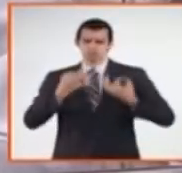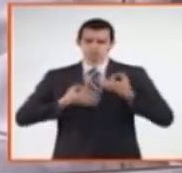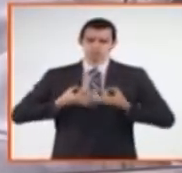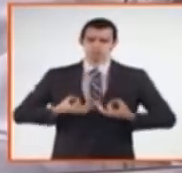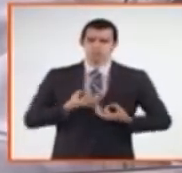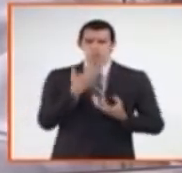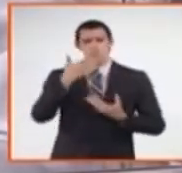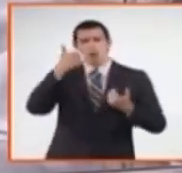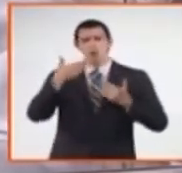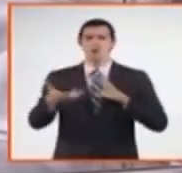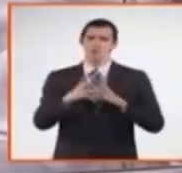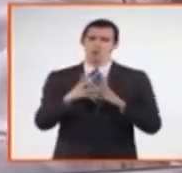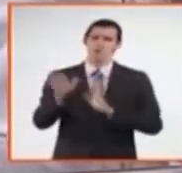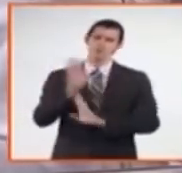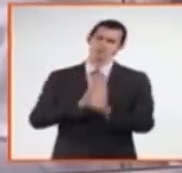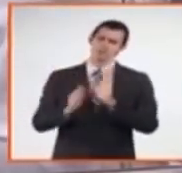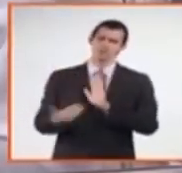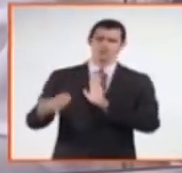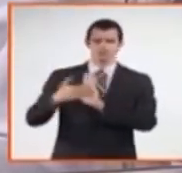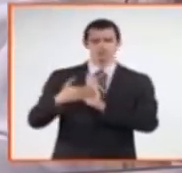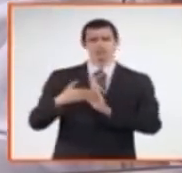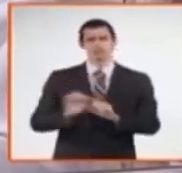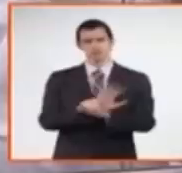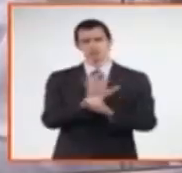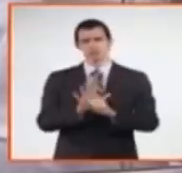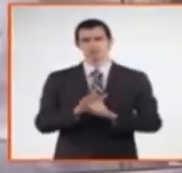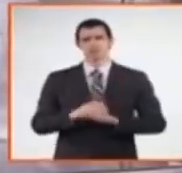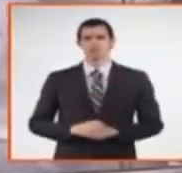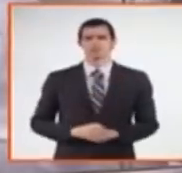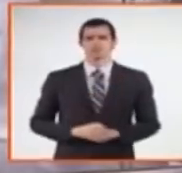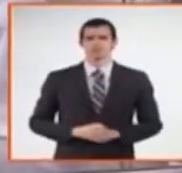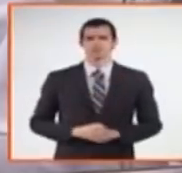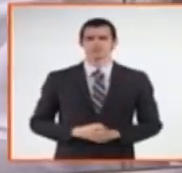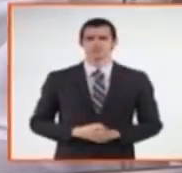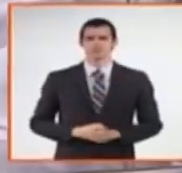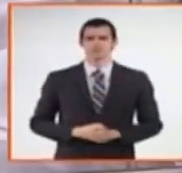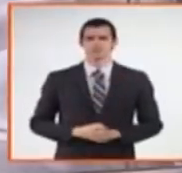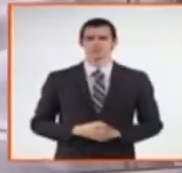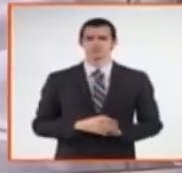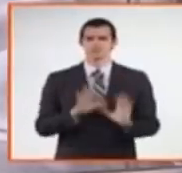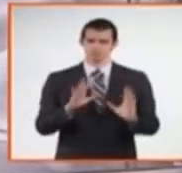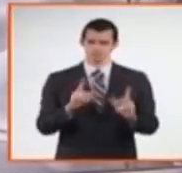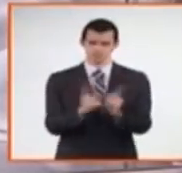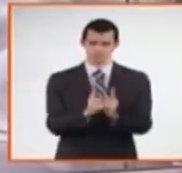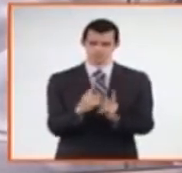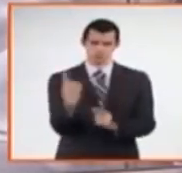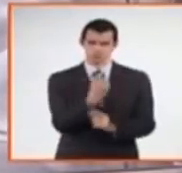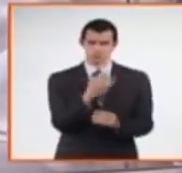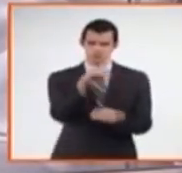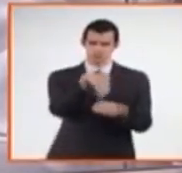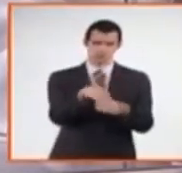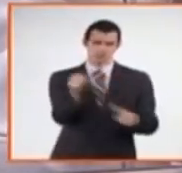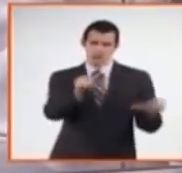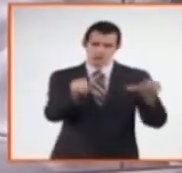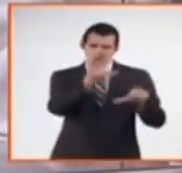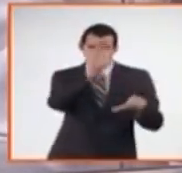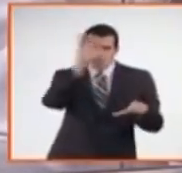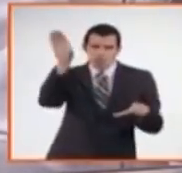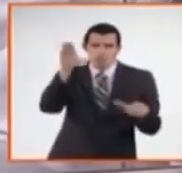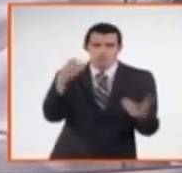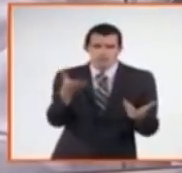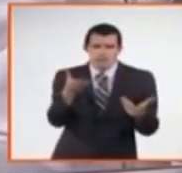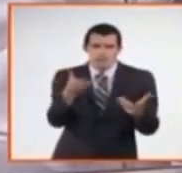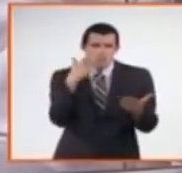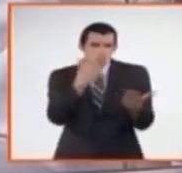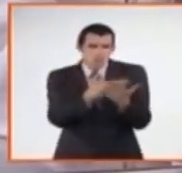prevención de la infección del 75% que era algo que esperábamos por el diseño que habíamos hecho la vacuna y por lo tanto bueno